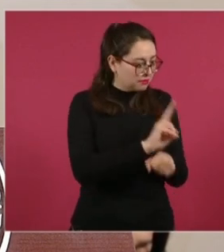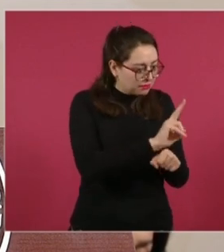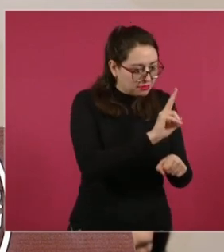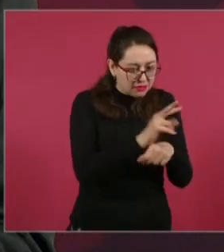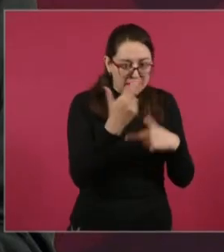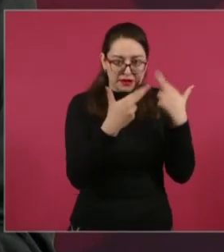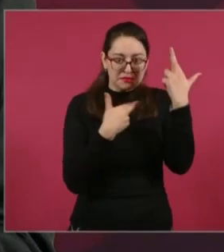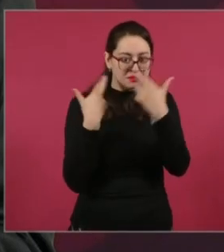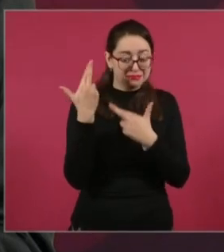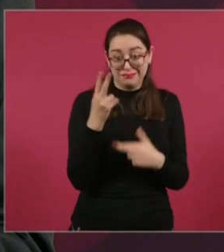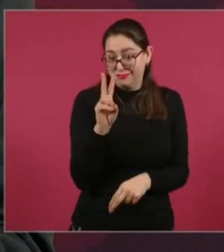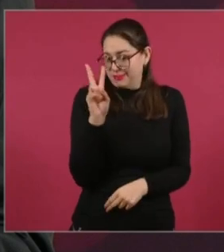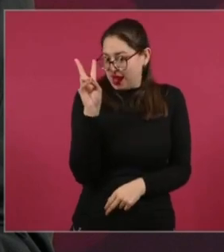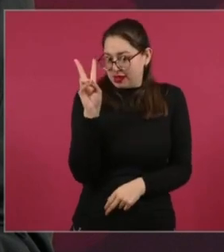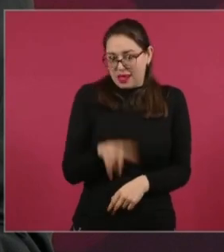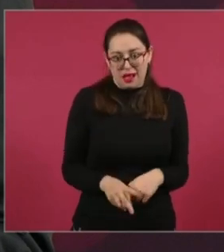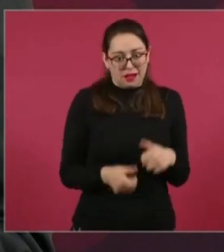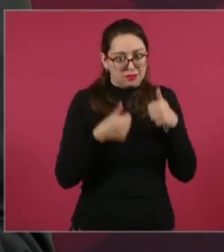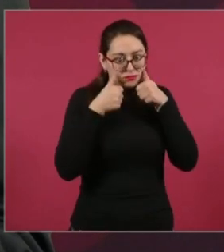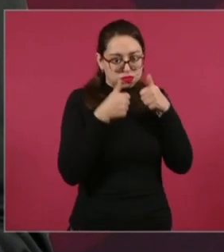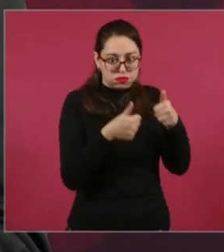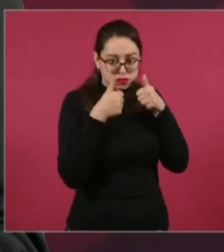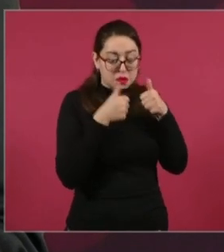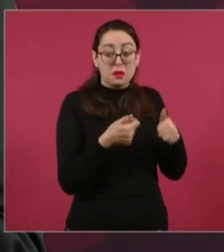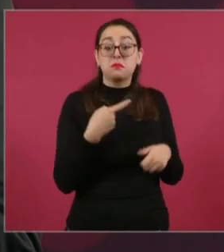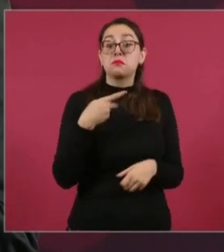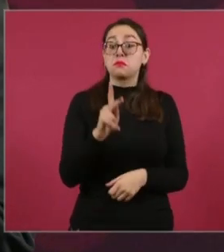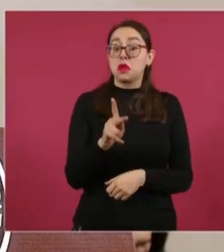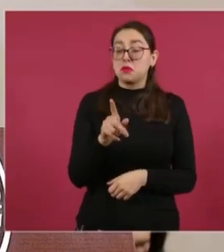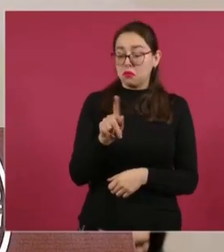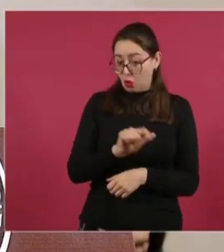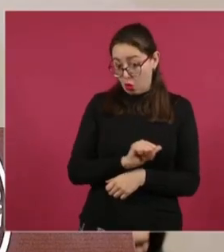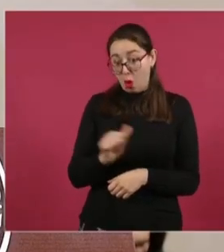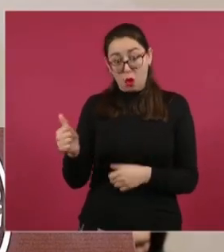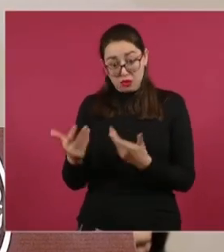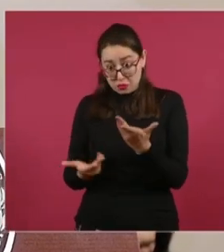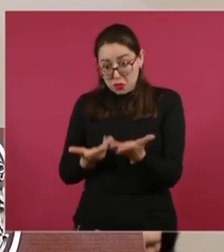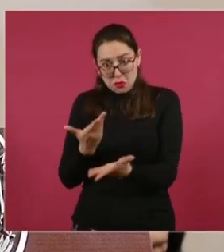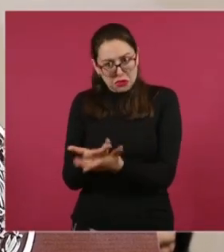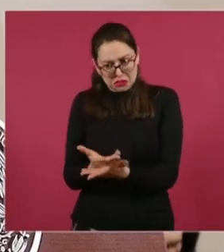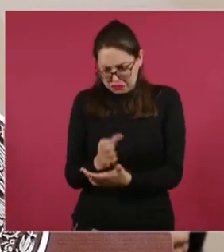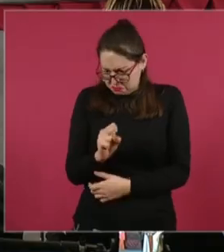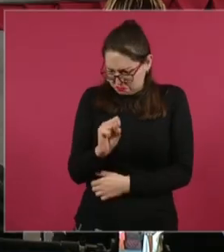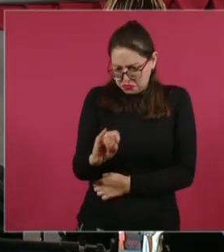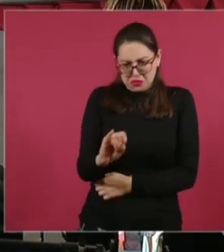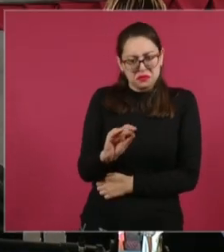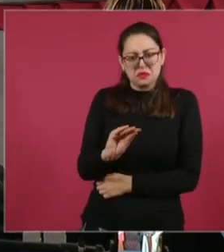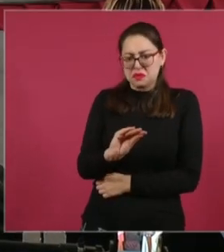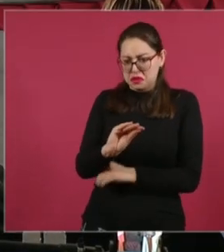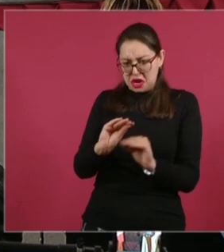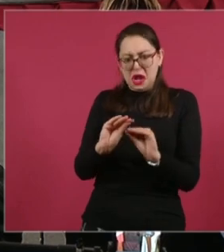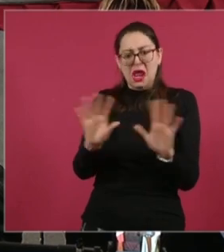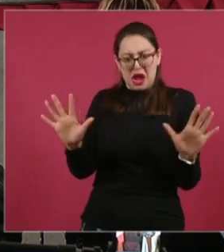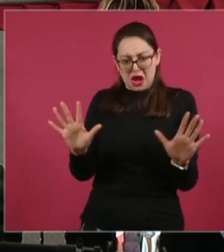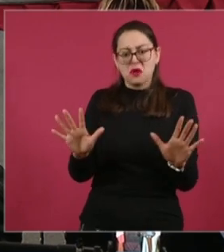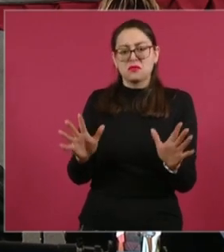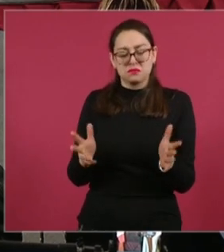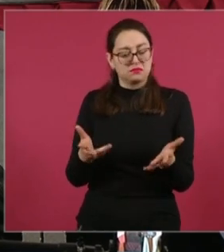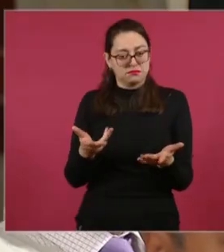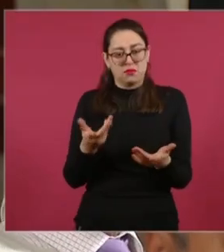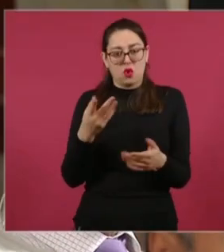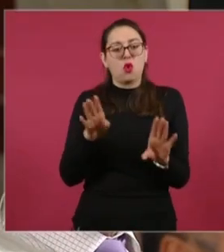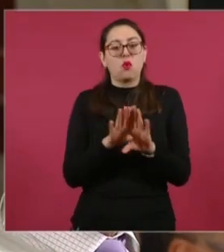se les atiende muy bien, pero de todas maneras hay que